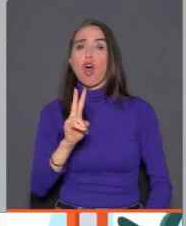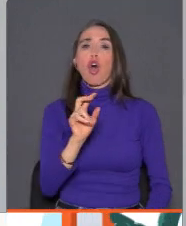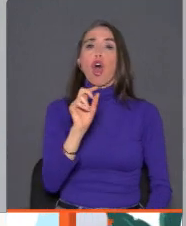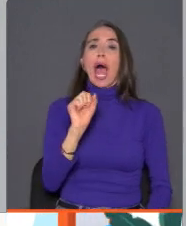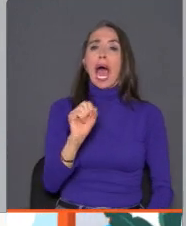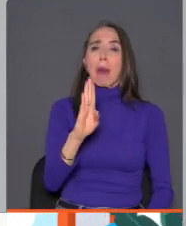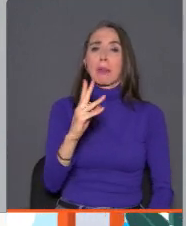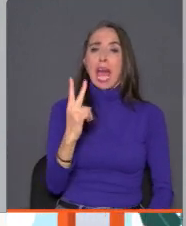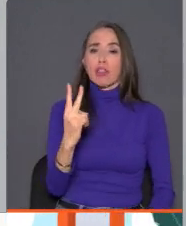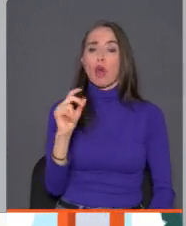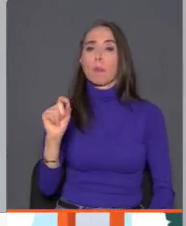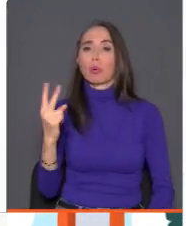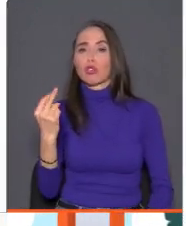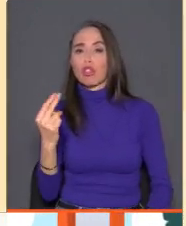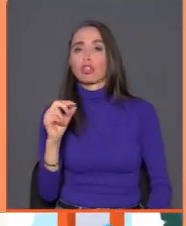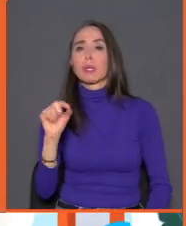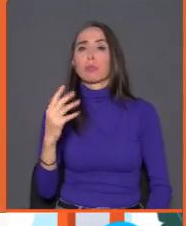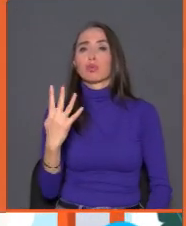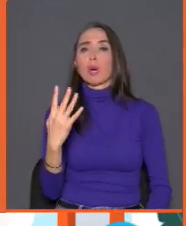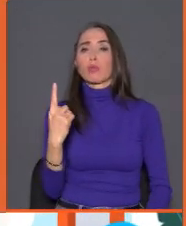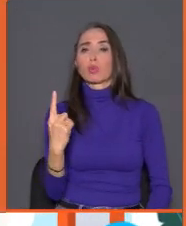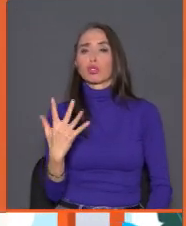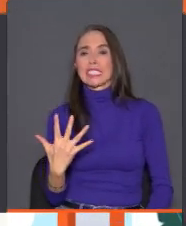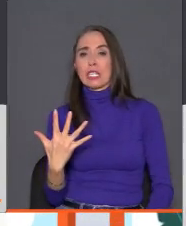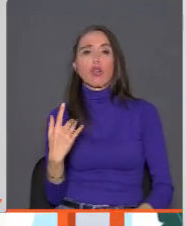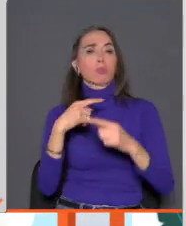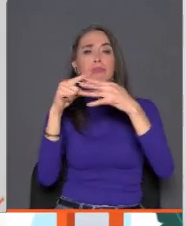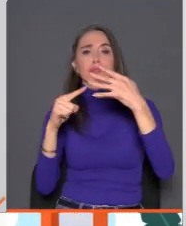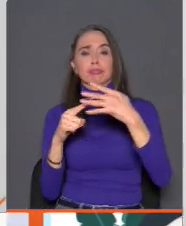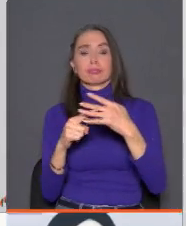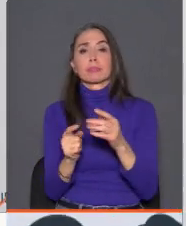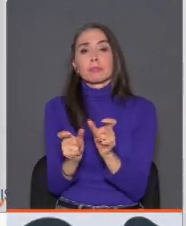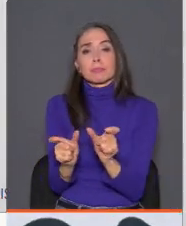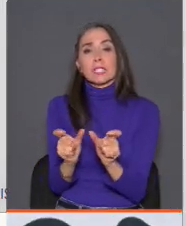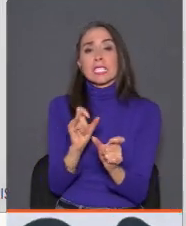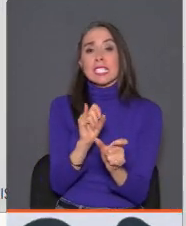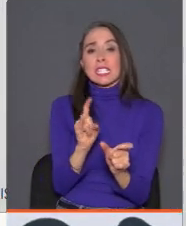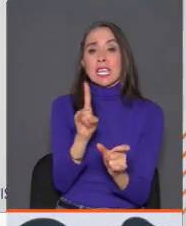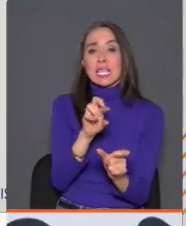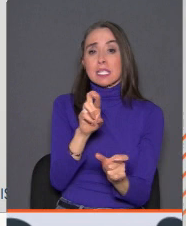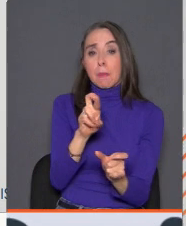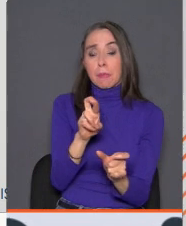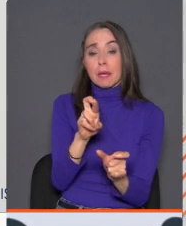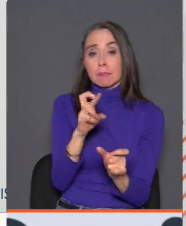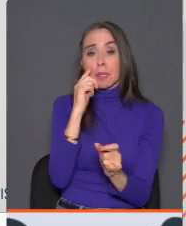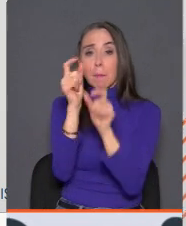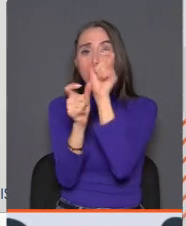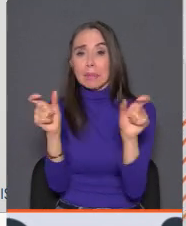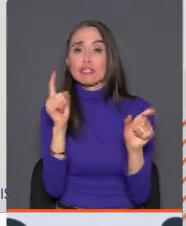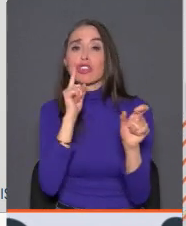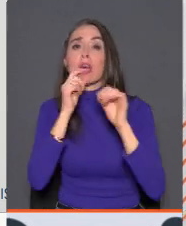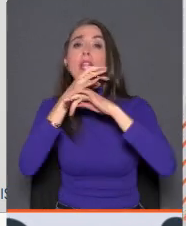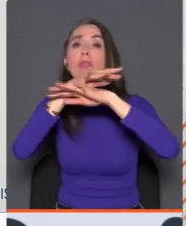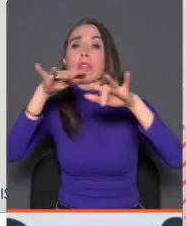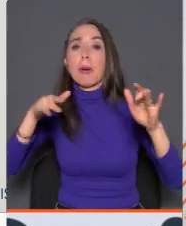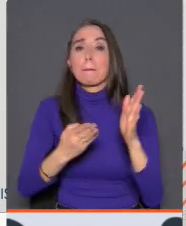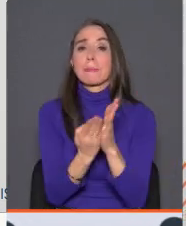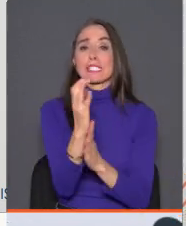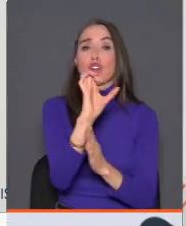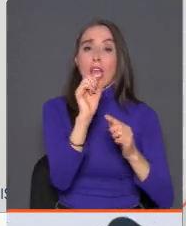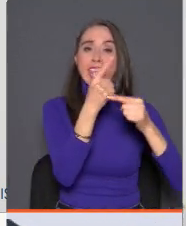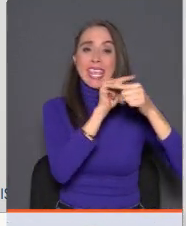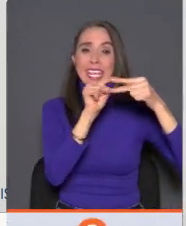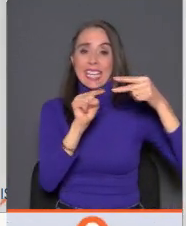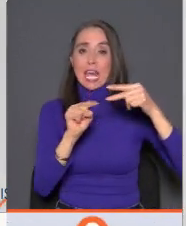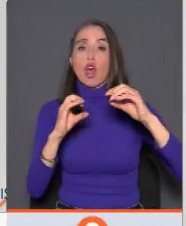BA2.12.1, la BA4 y la BA5. Según la vigilancia comunitaria del Instituto de Salud Pública, ya desde inicios de enero, Omicron es la variante